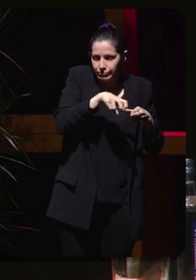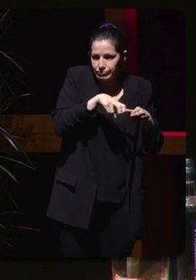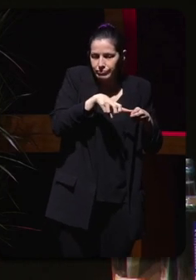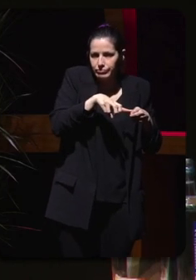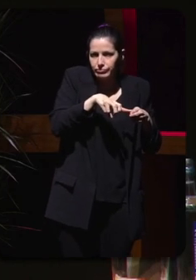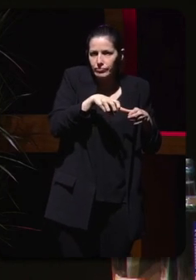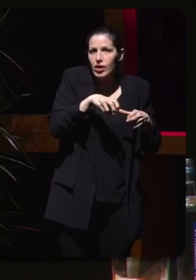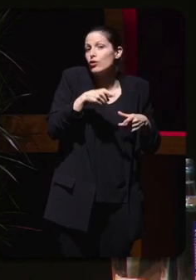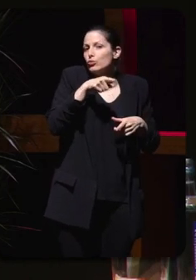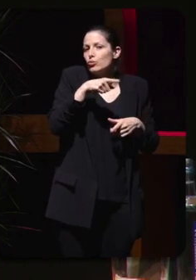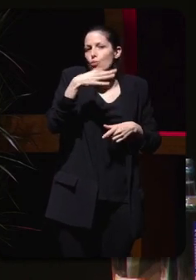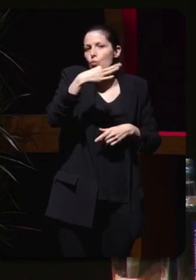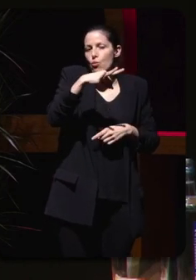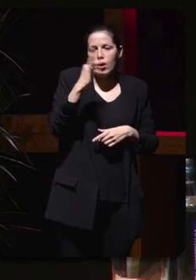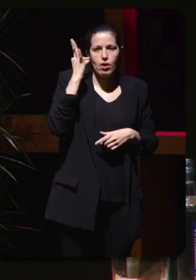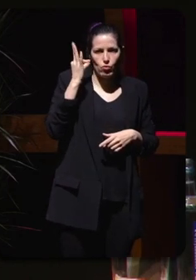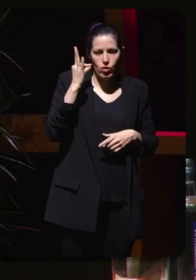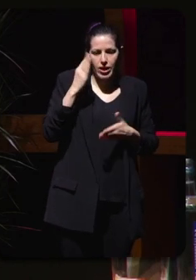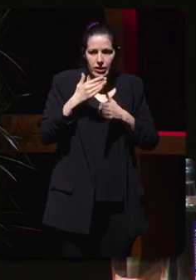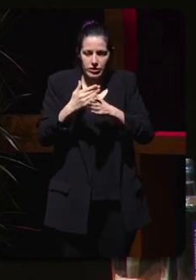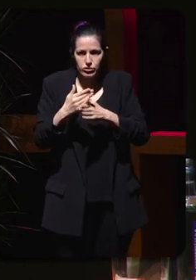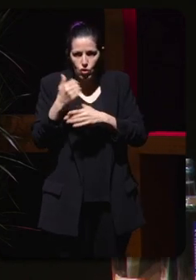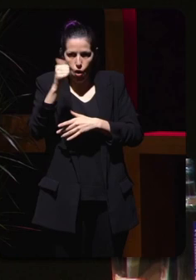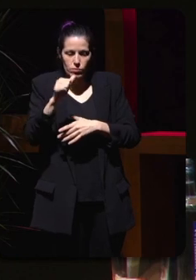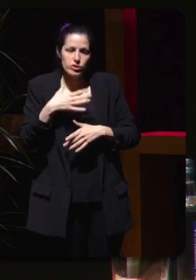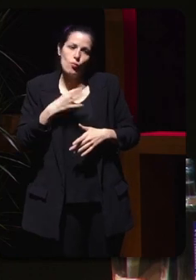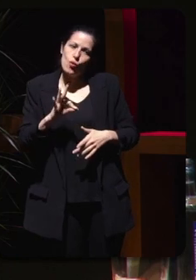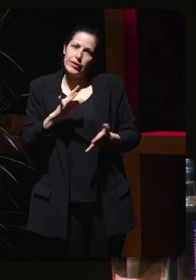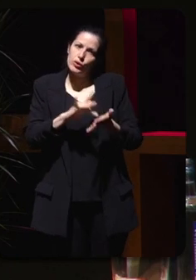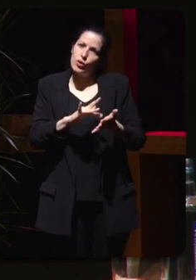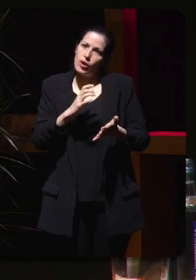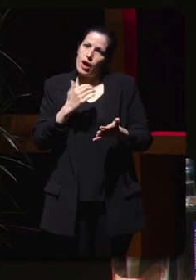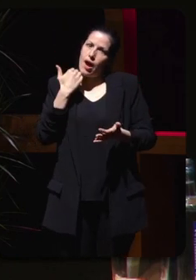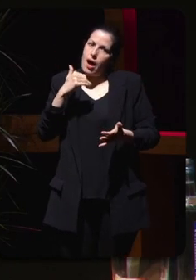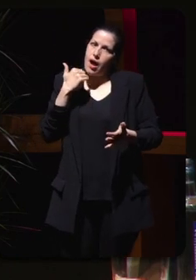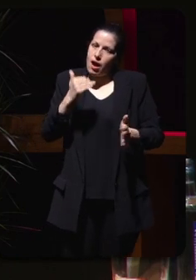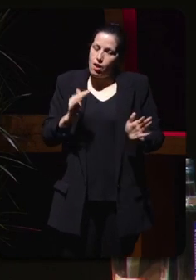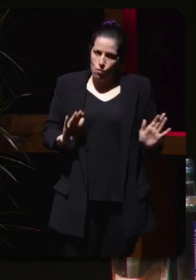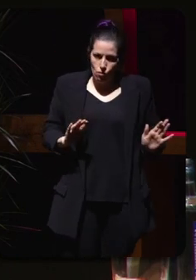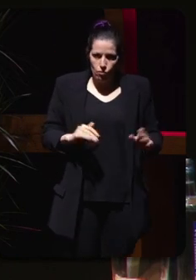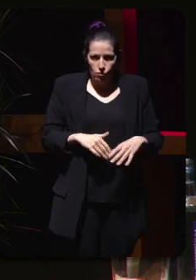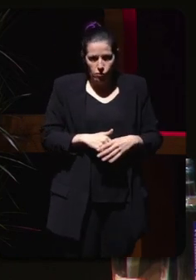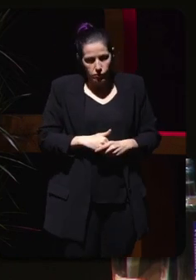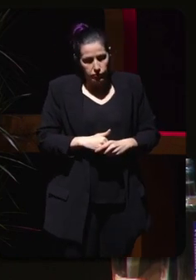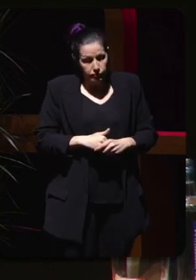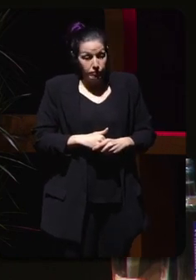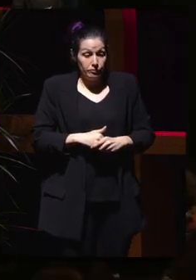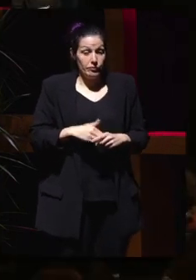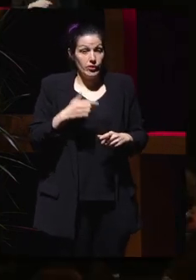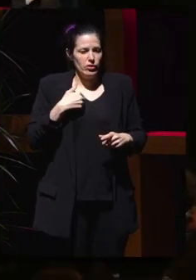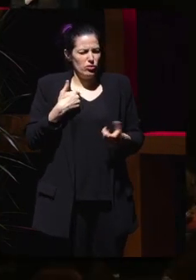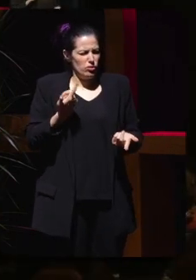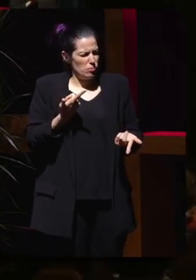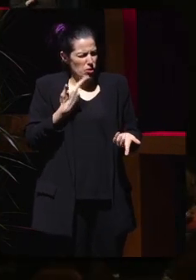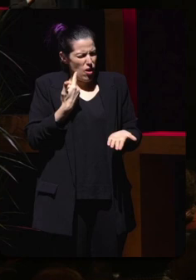y tú vas a ser la única mujer y te podría pasar algo. Entonces, claro, yo me digo, ¿pero qué clase de argumento